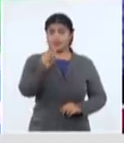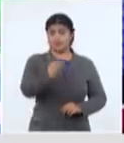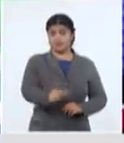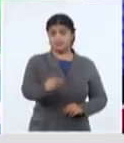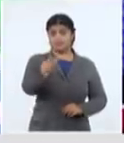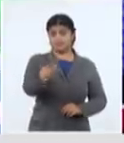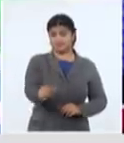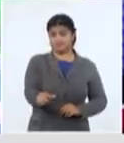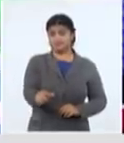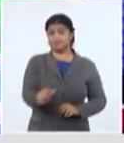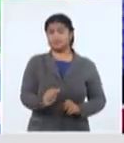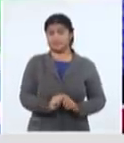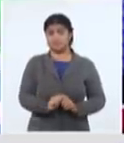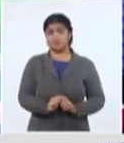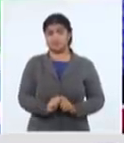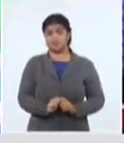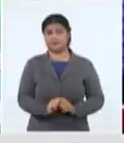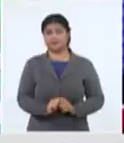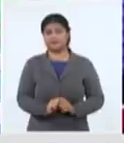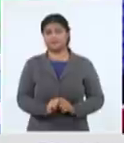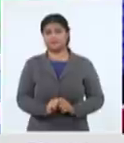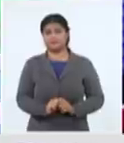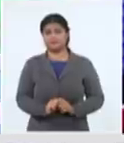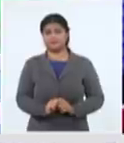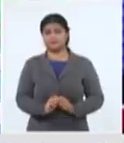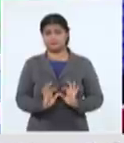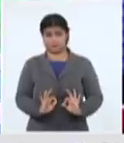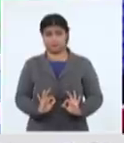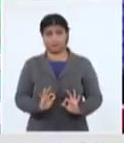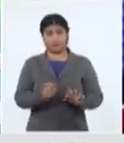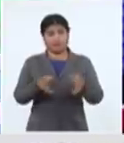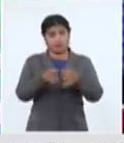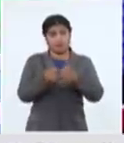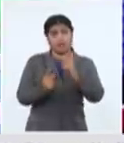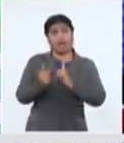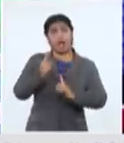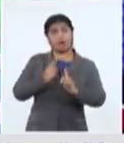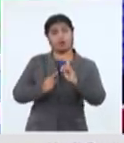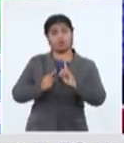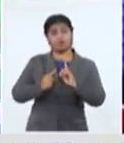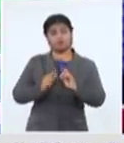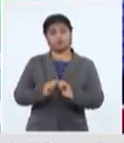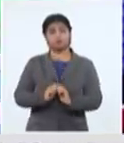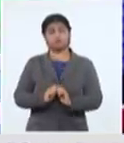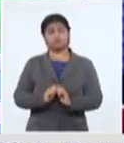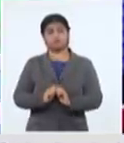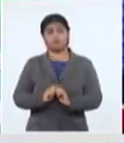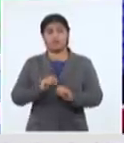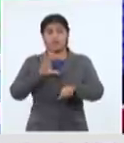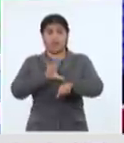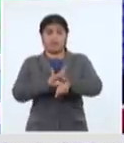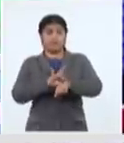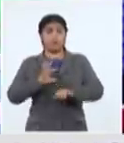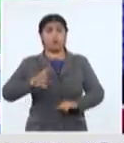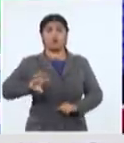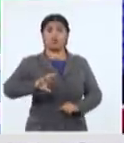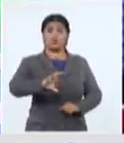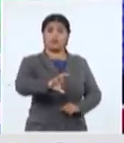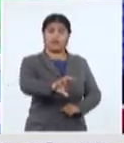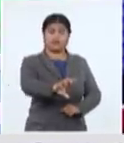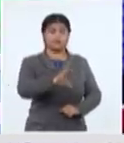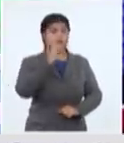lo habíamos experimentado. Muchos pacientes también tuvieron que retrasar sus tratamientos, las visitas a su